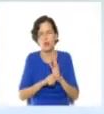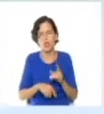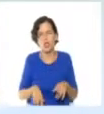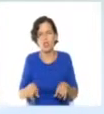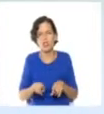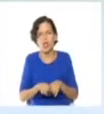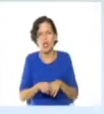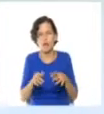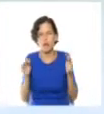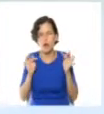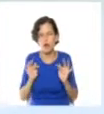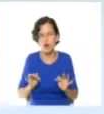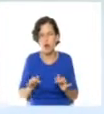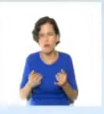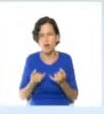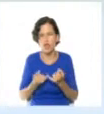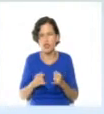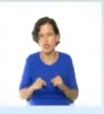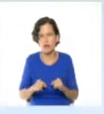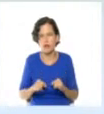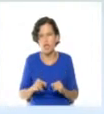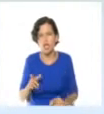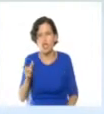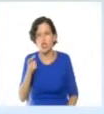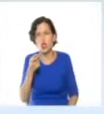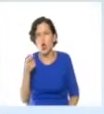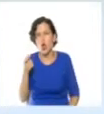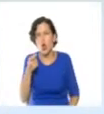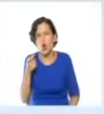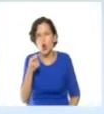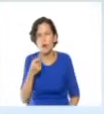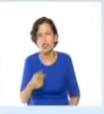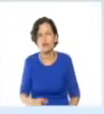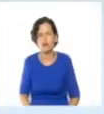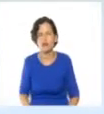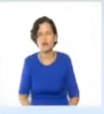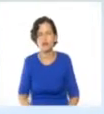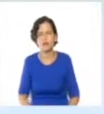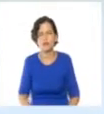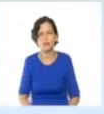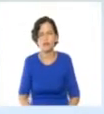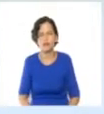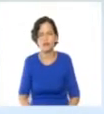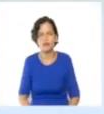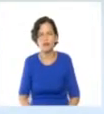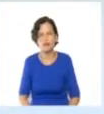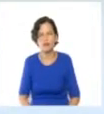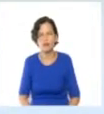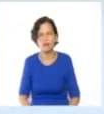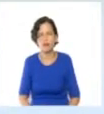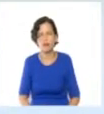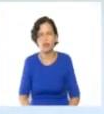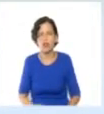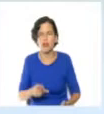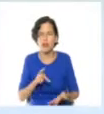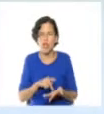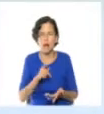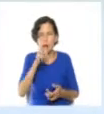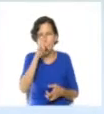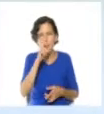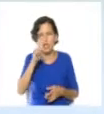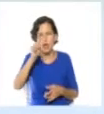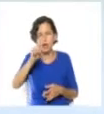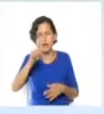forma, terminando la dictadura del presidente Juan Vicente Gómez, llegamos al año de